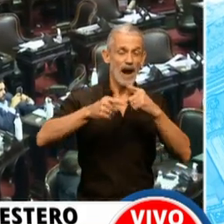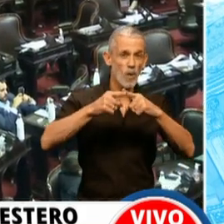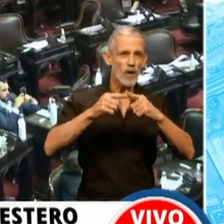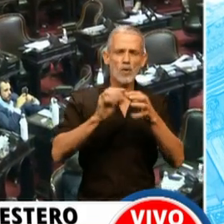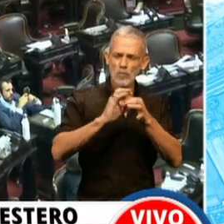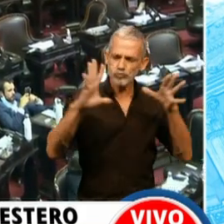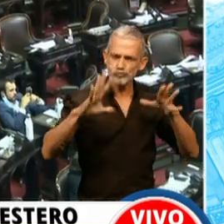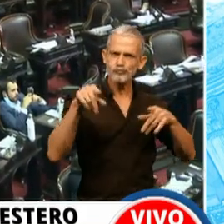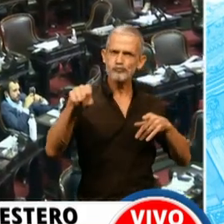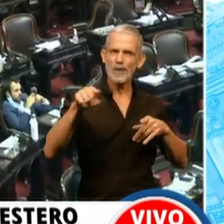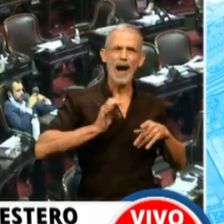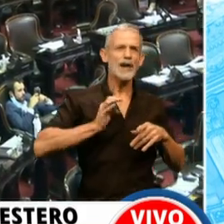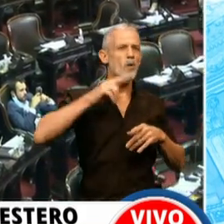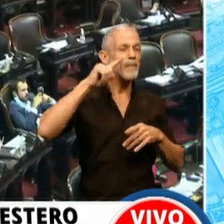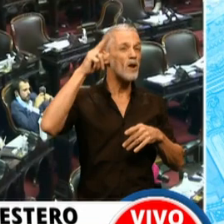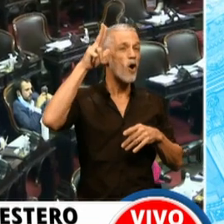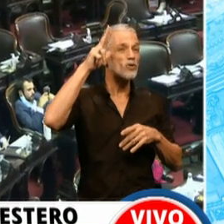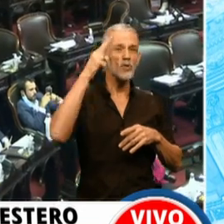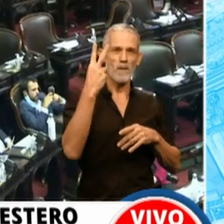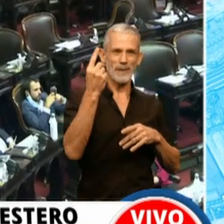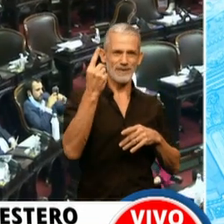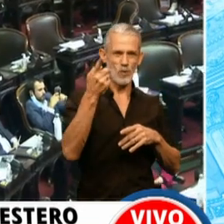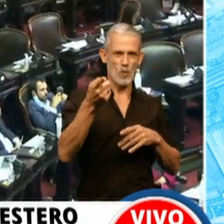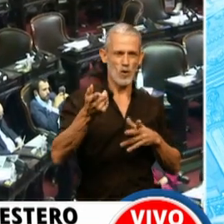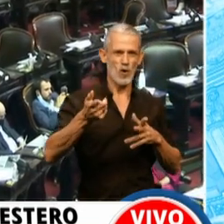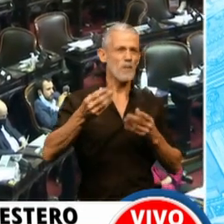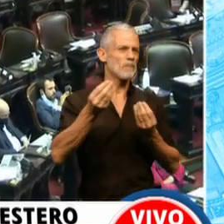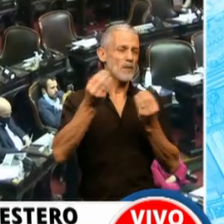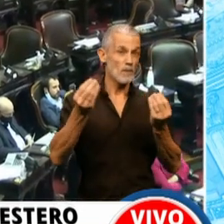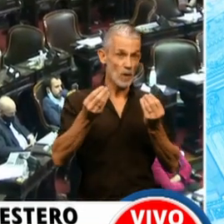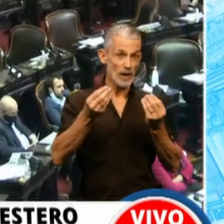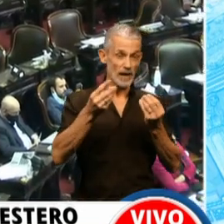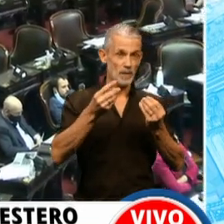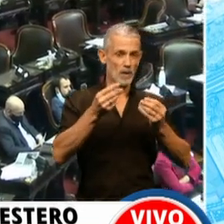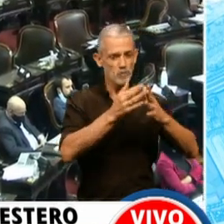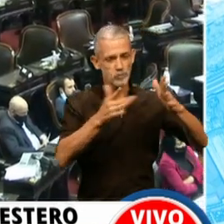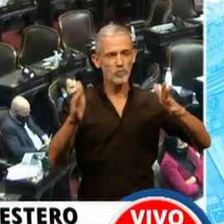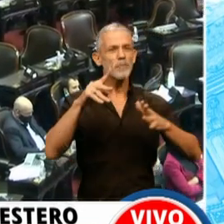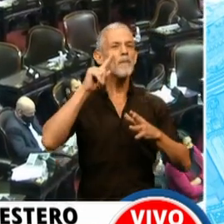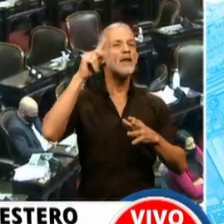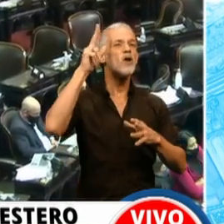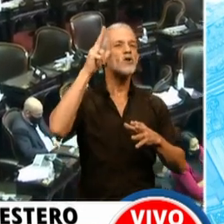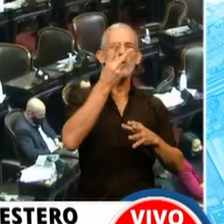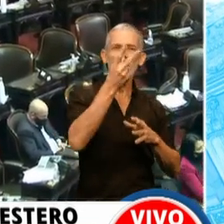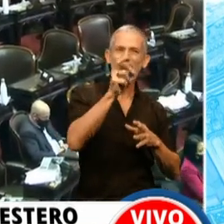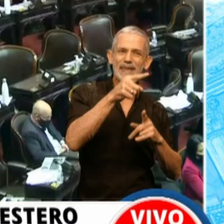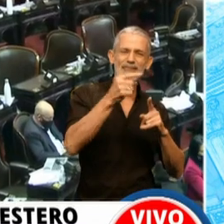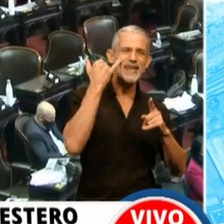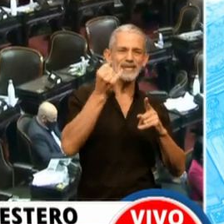autonomía y del año 1821 ya que a partir de 1820